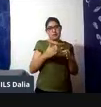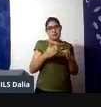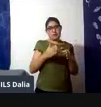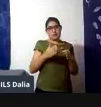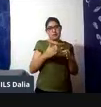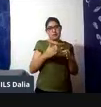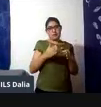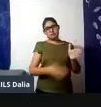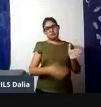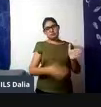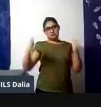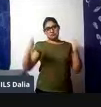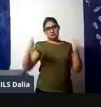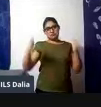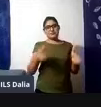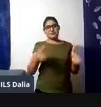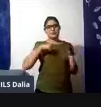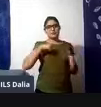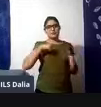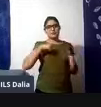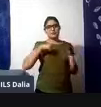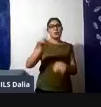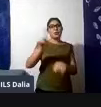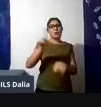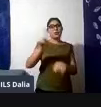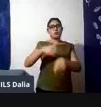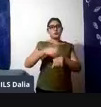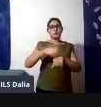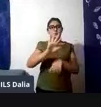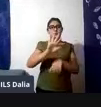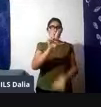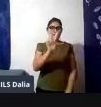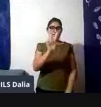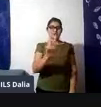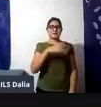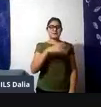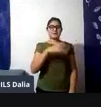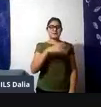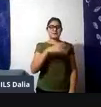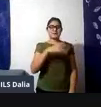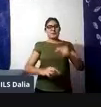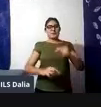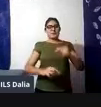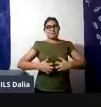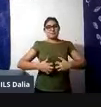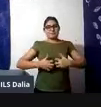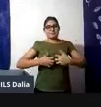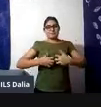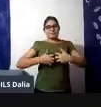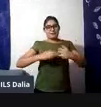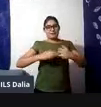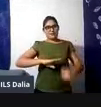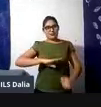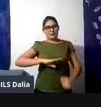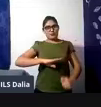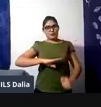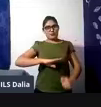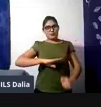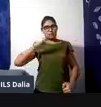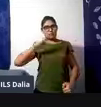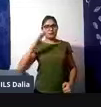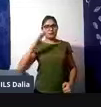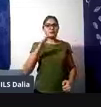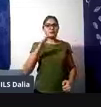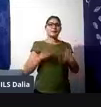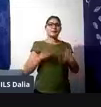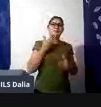el día 52, con los ánimos caldeados, mal y de malas, a veces bien y de buenas.